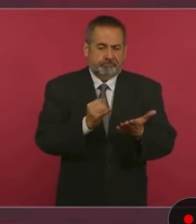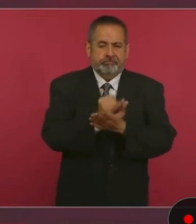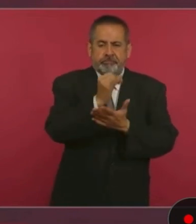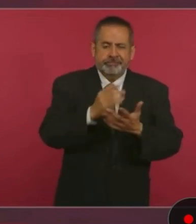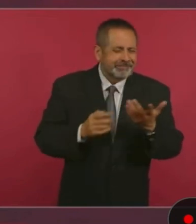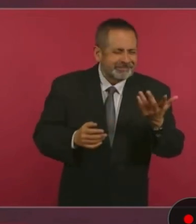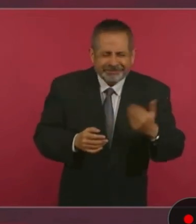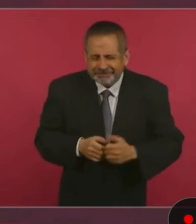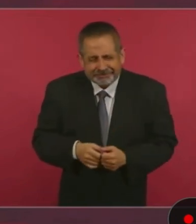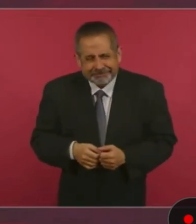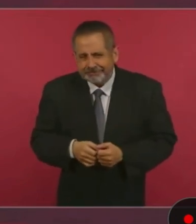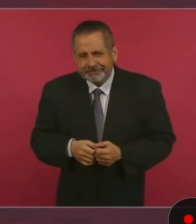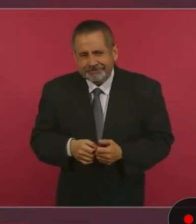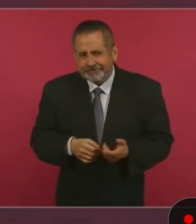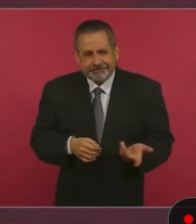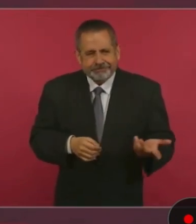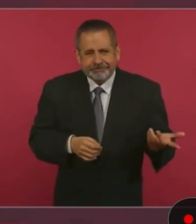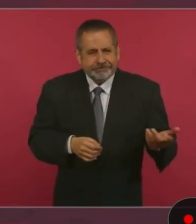aún